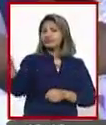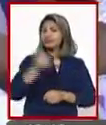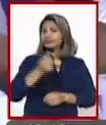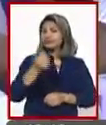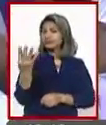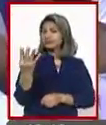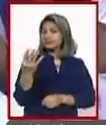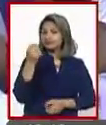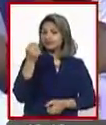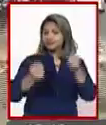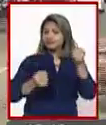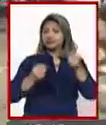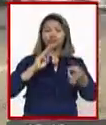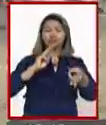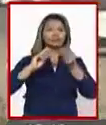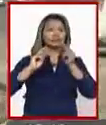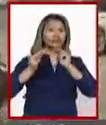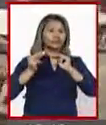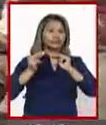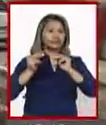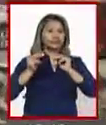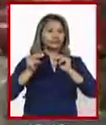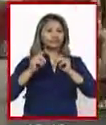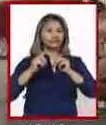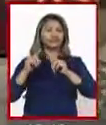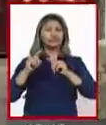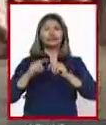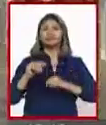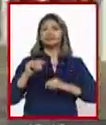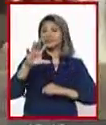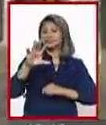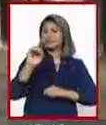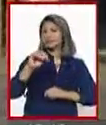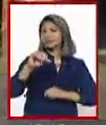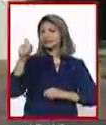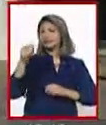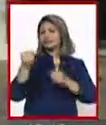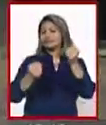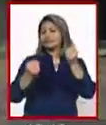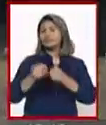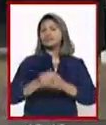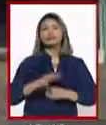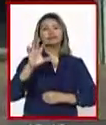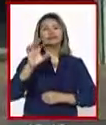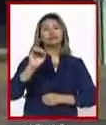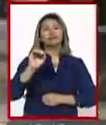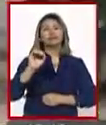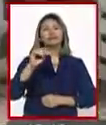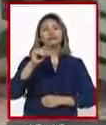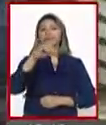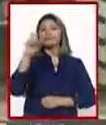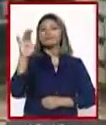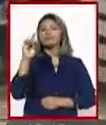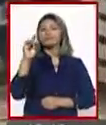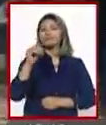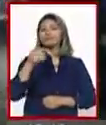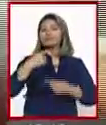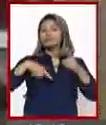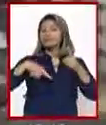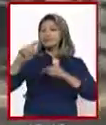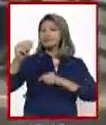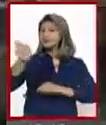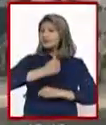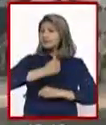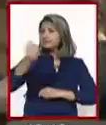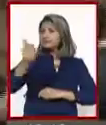con el autotransporte de Montero a Santa Cruz, en una ida cobran 50 bolivianos y la vuelta 50 bolivianos. Son 100 bolivianos. Entonces